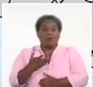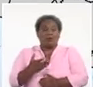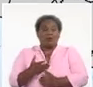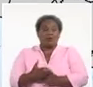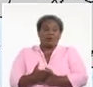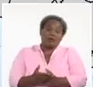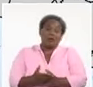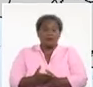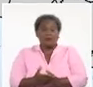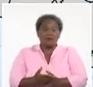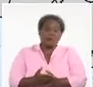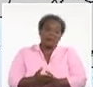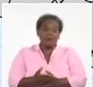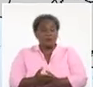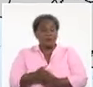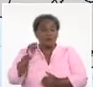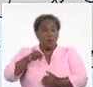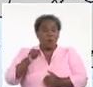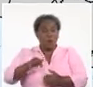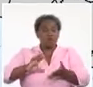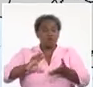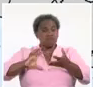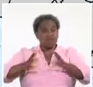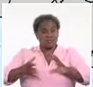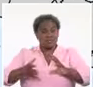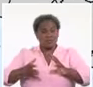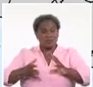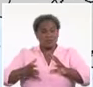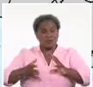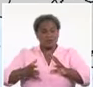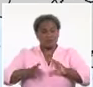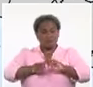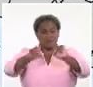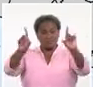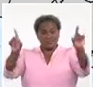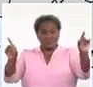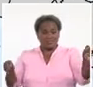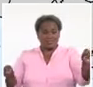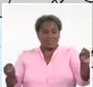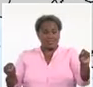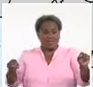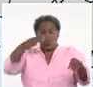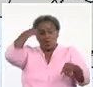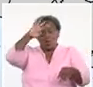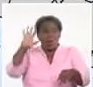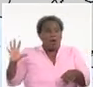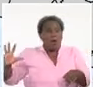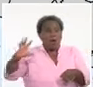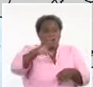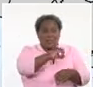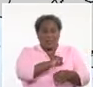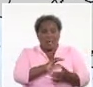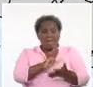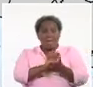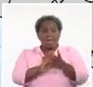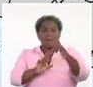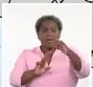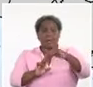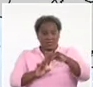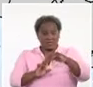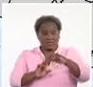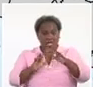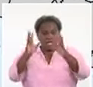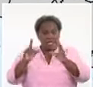pero realmente hoy la complejidad es casi en todo el territorio. Matanzas con una cifra